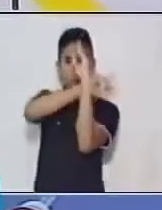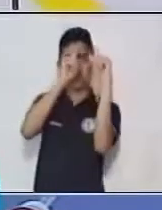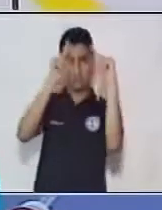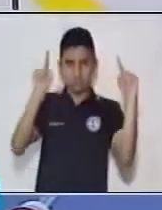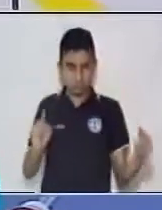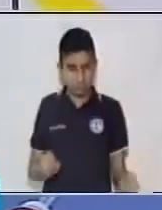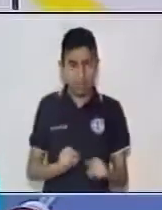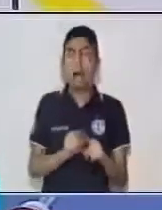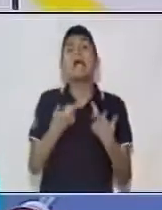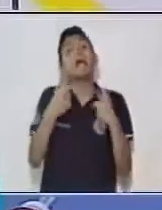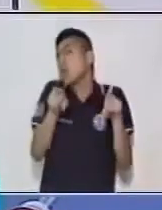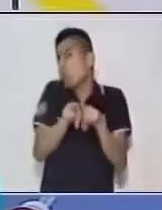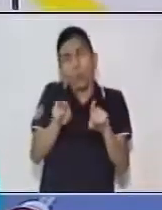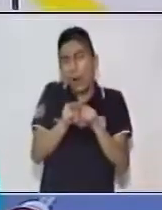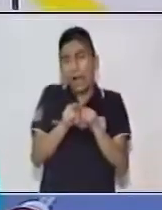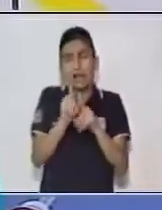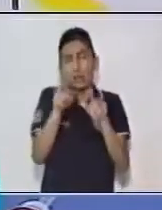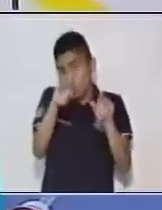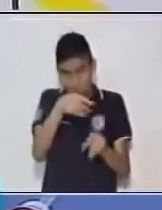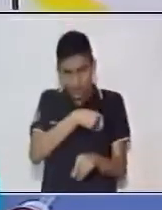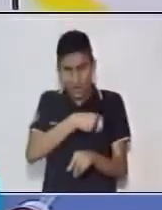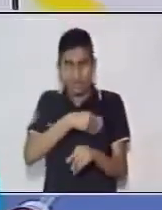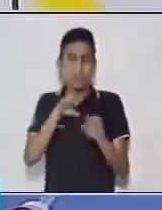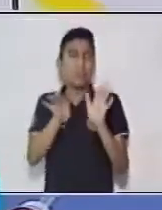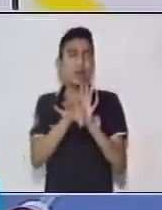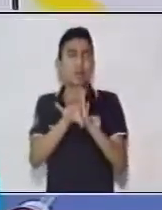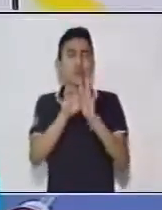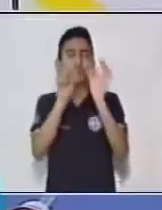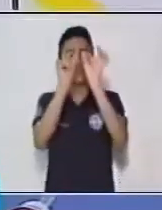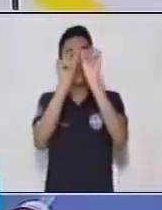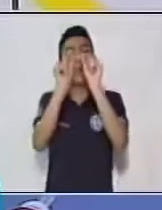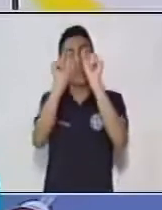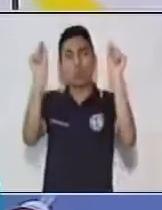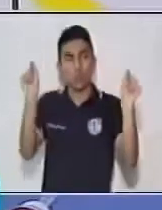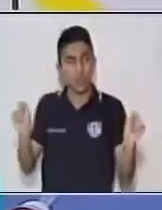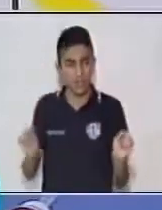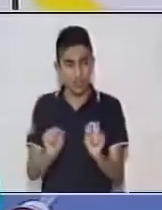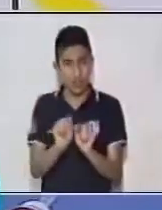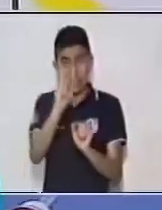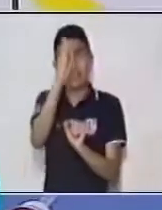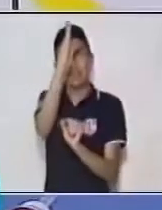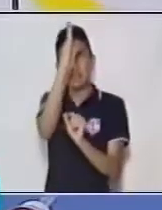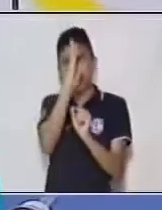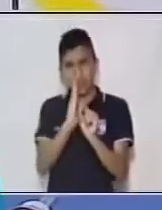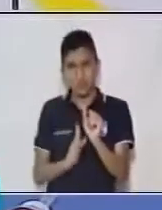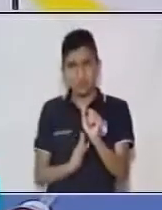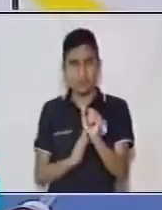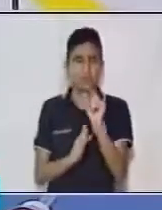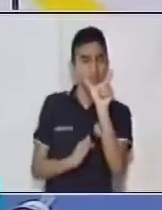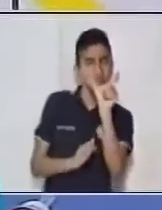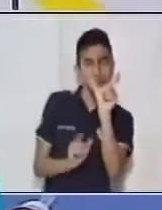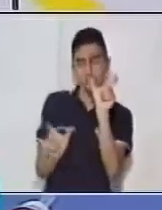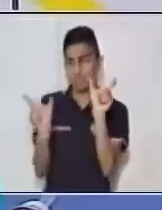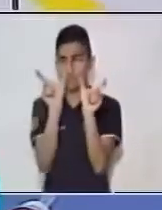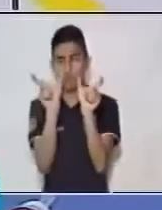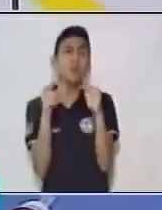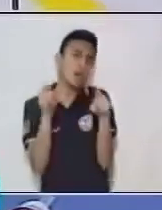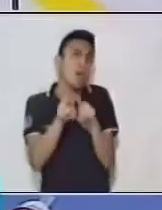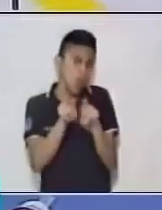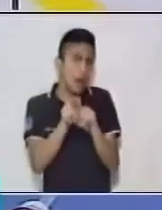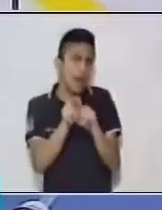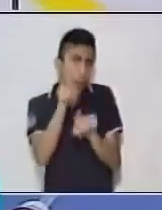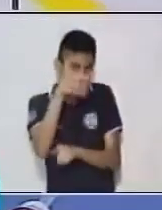horizontal, la figura va a tener también dos partes iguales. Entonces,